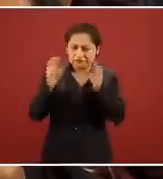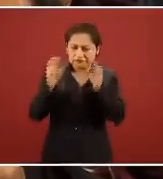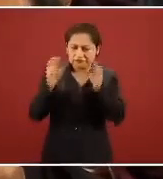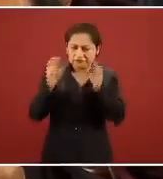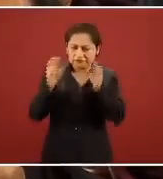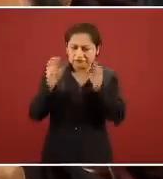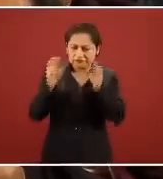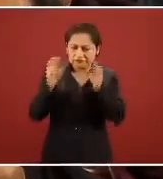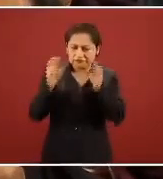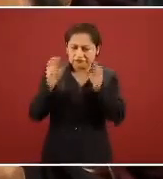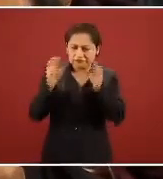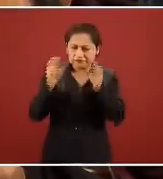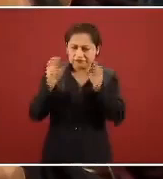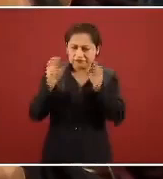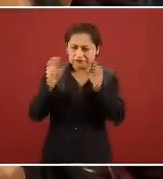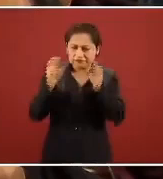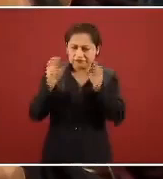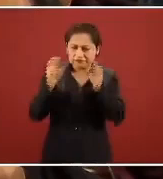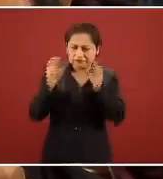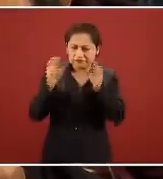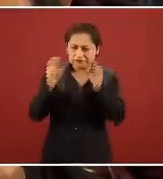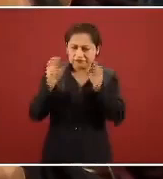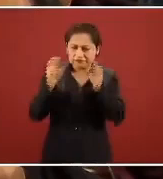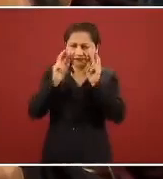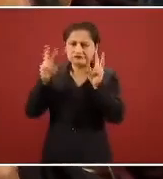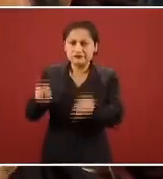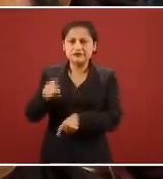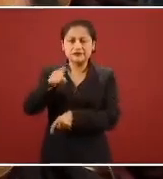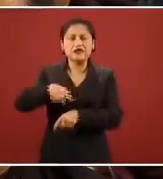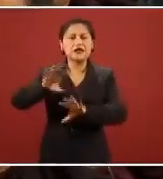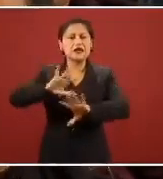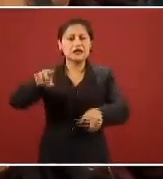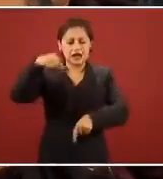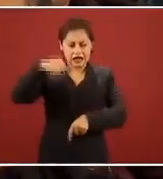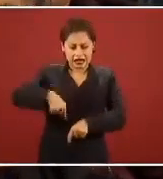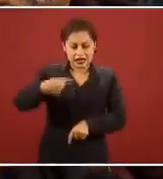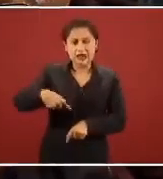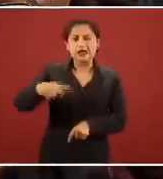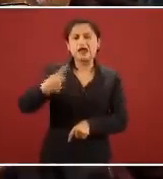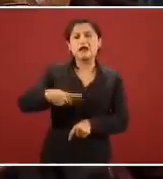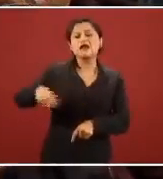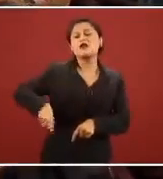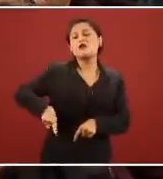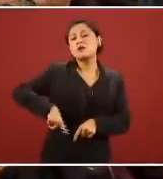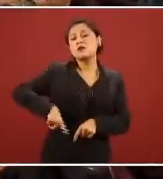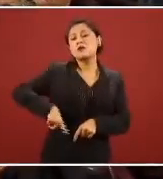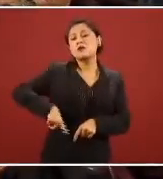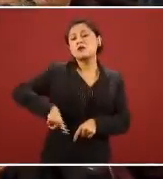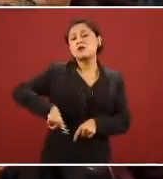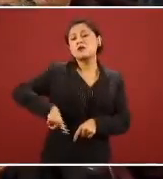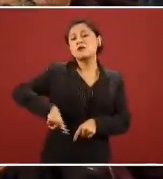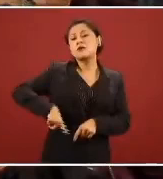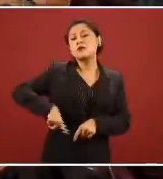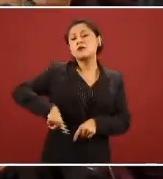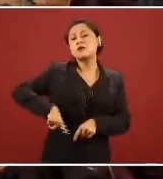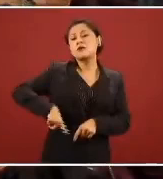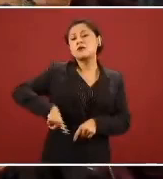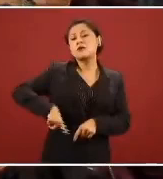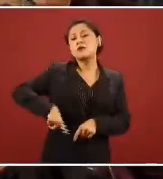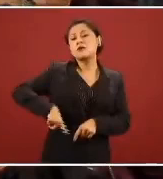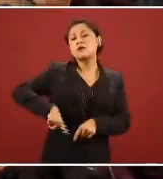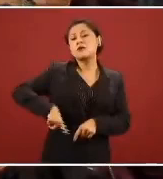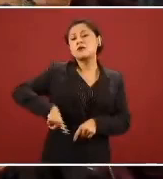Estado. There are international treaties that are signed mexicano, que se violentan todos los días en el, that are